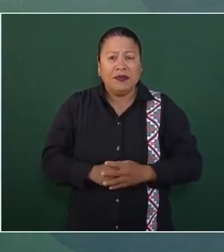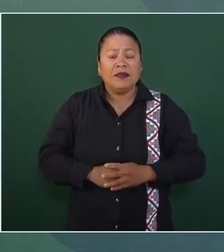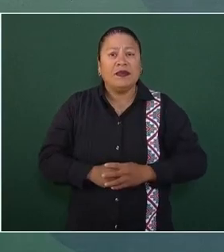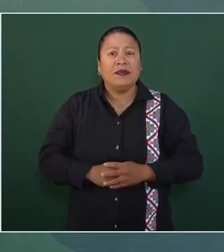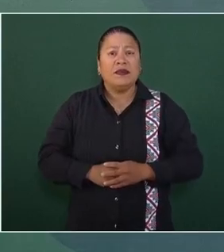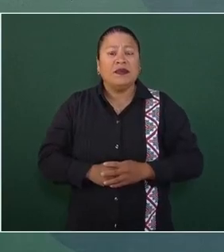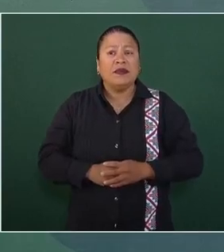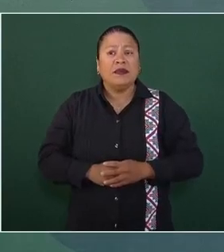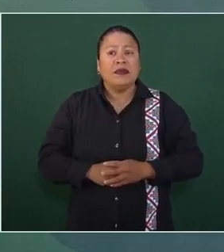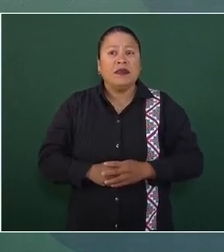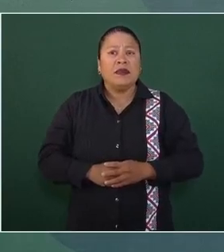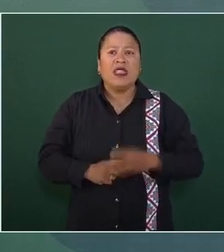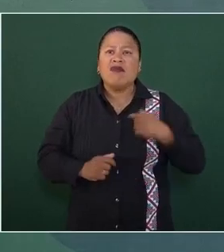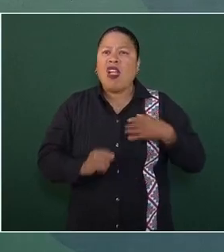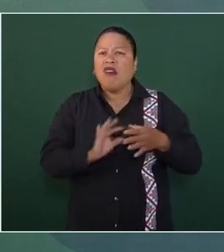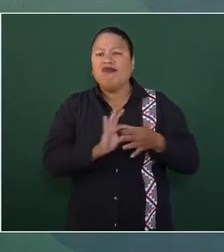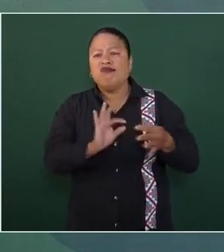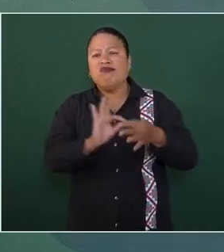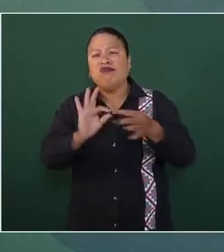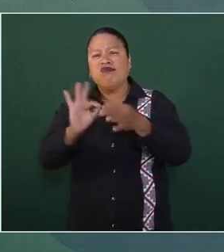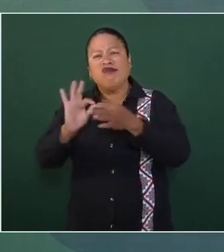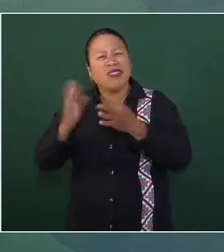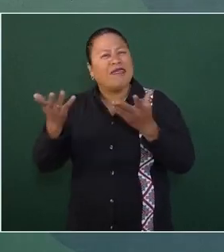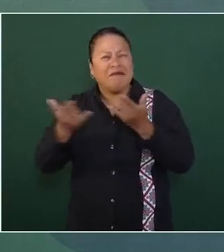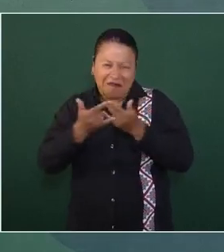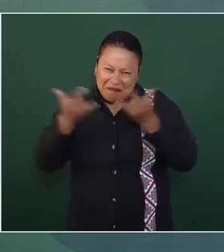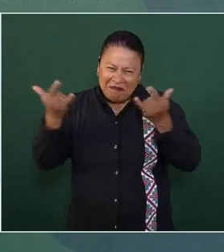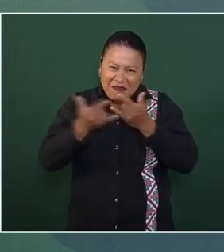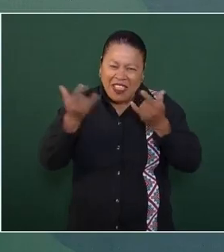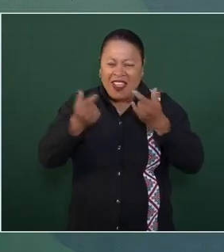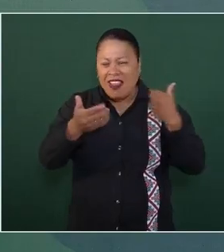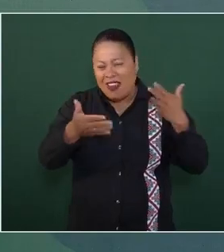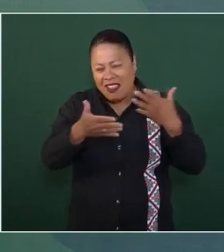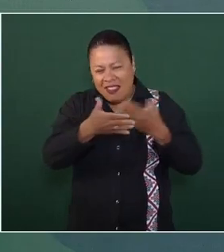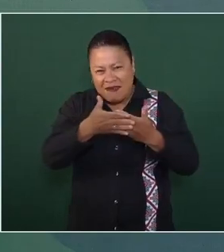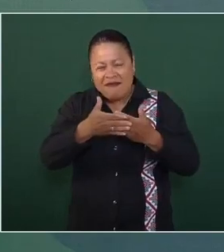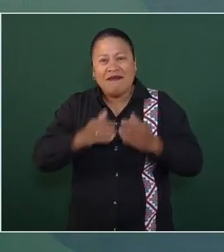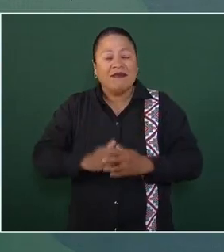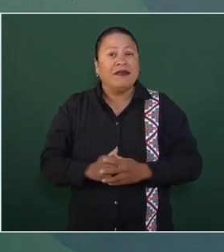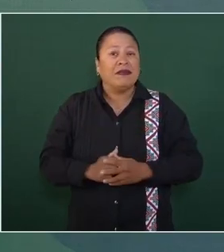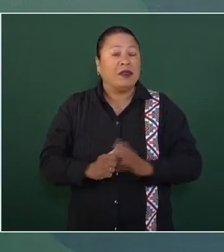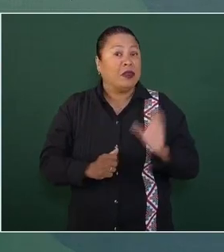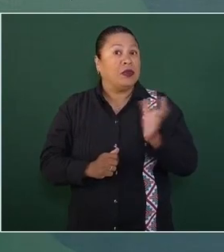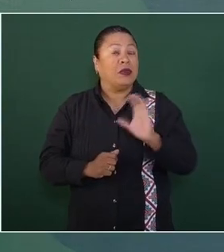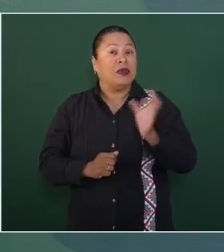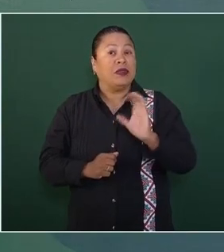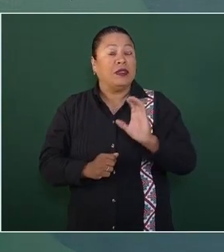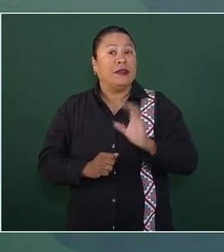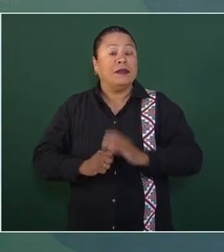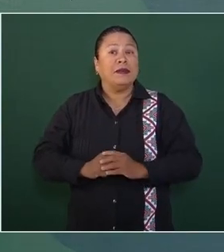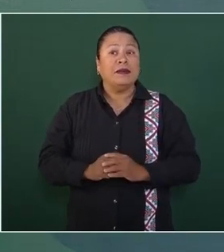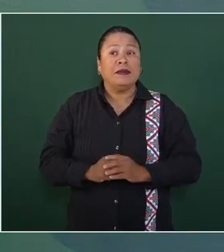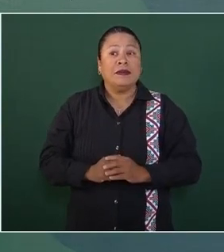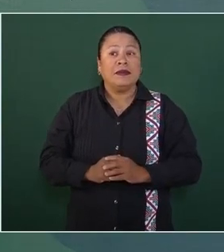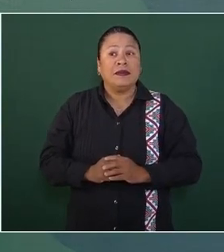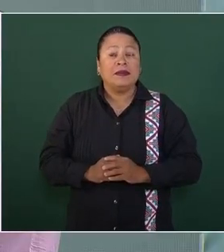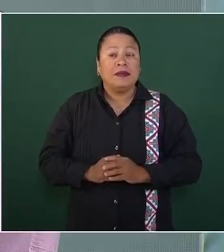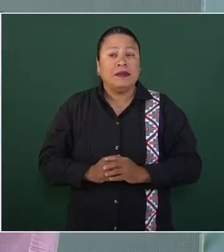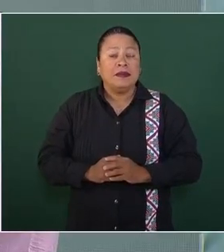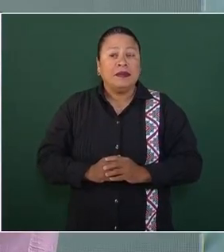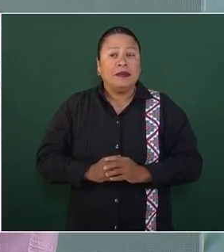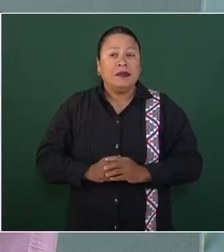les conté hasta la historia desde que el rey